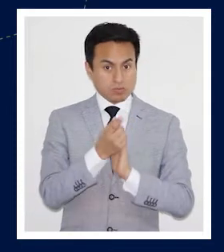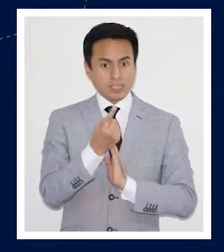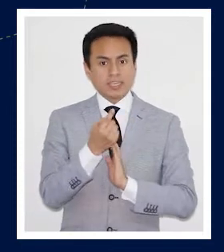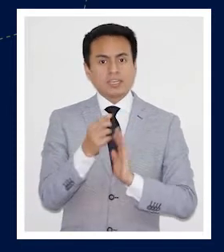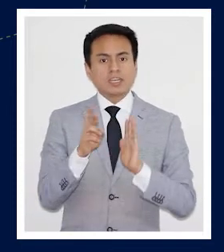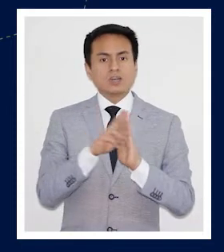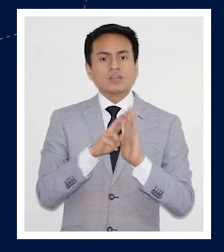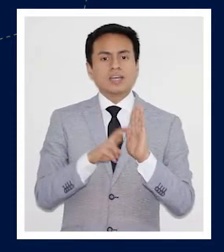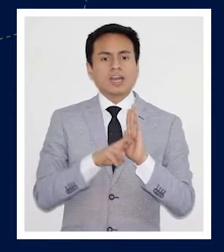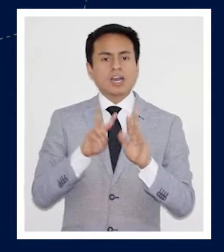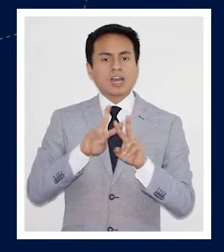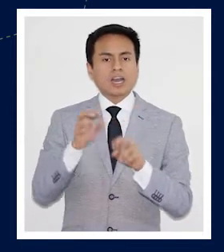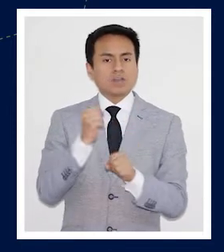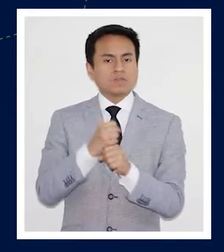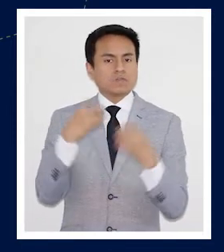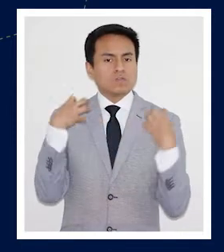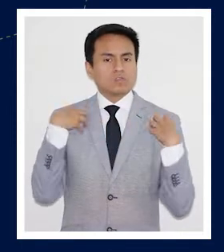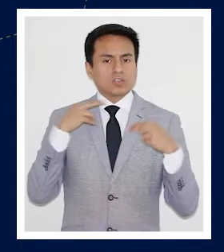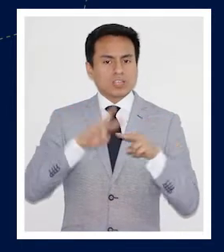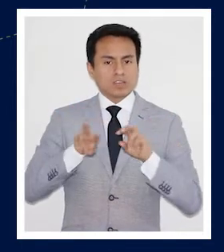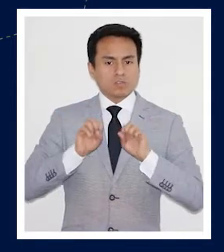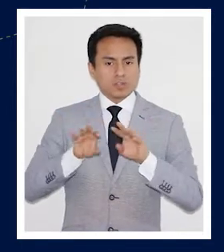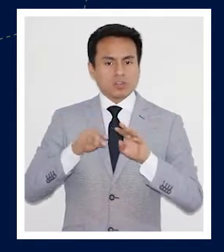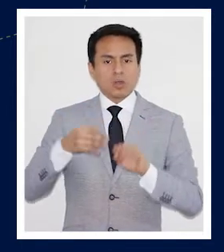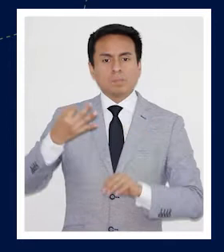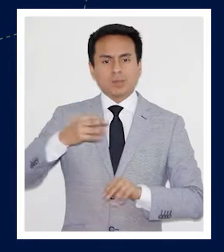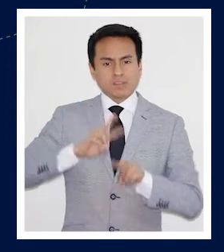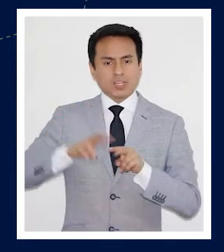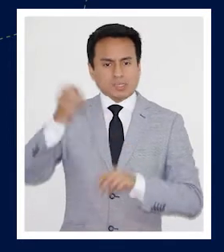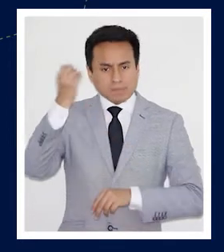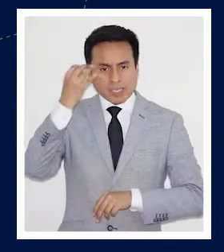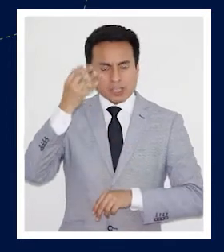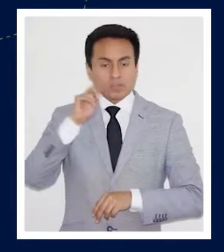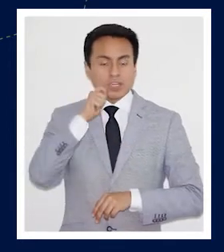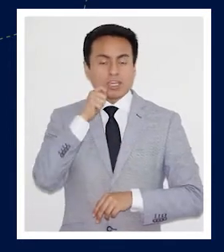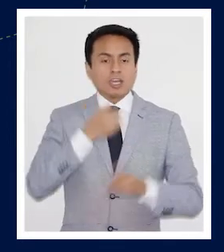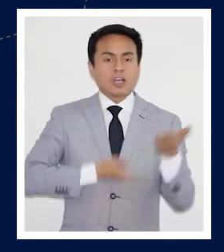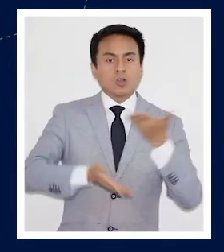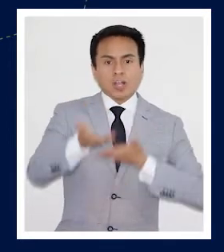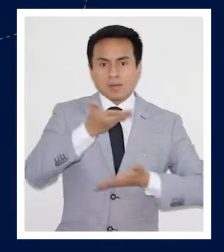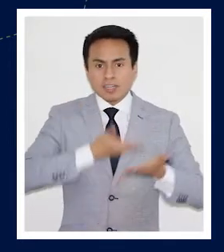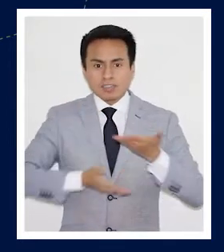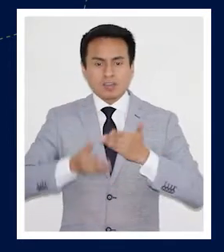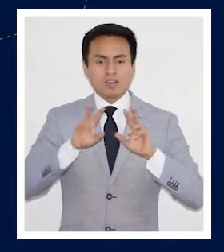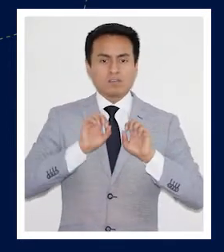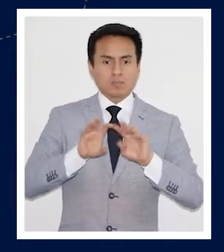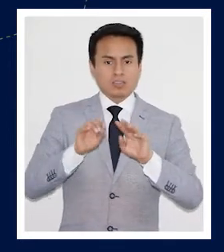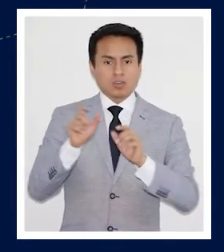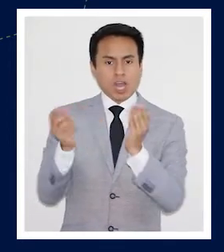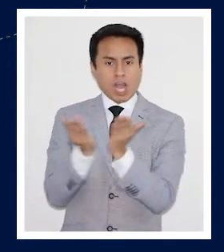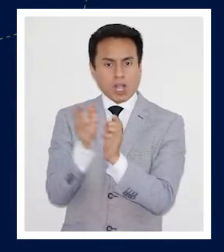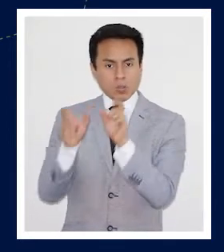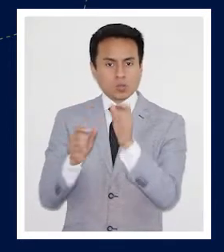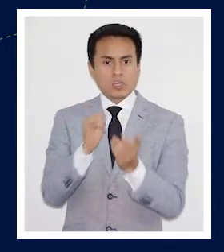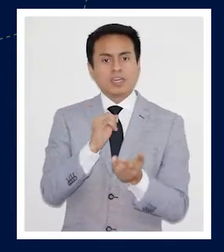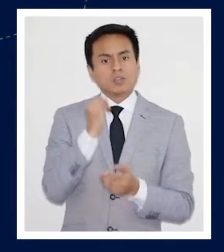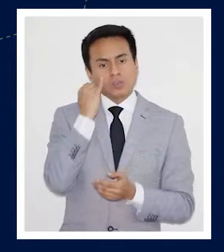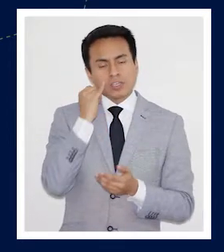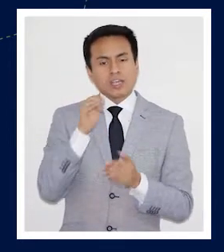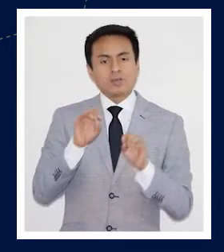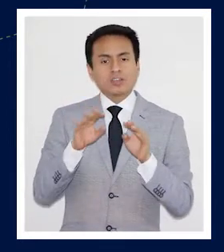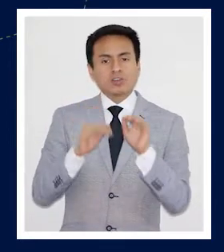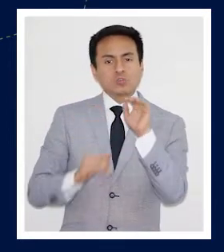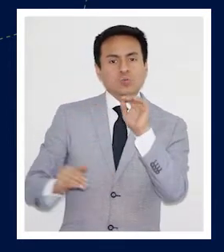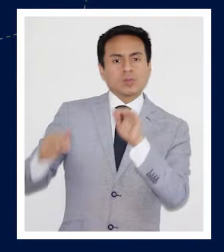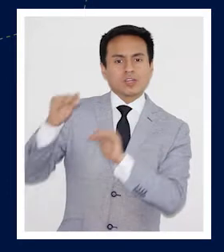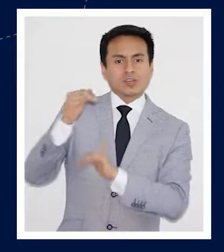El artículo 11 que regula nuestras funciones habla de formación y perfeccionamiento, colaboración en la formación de alumnos de